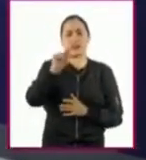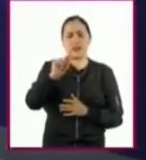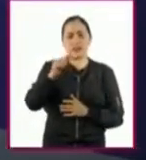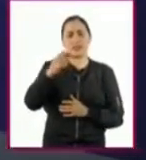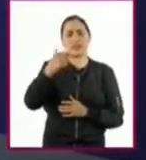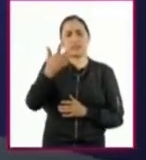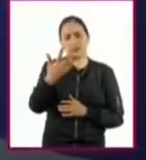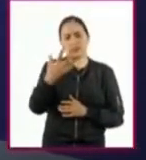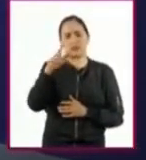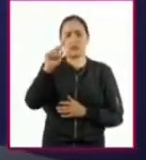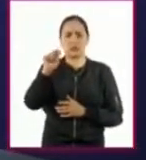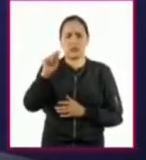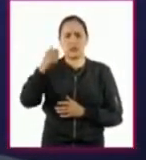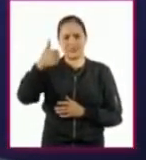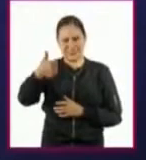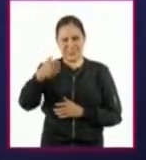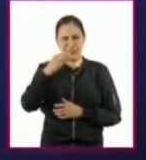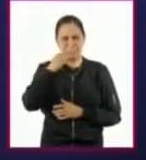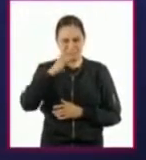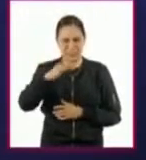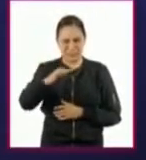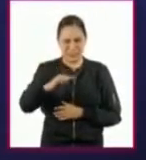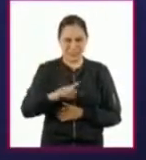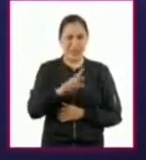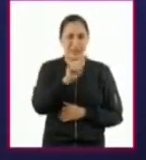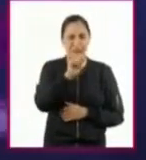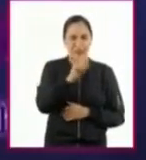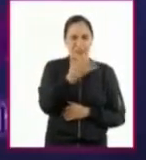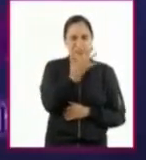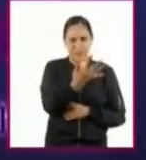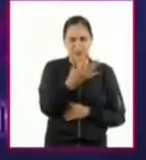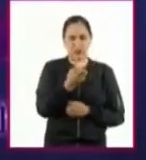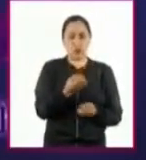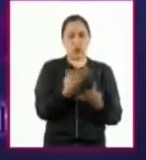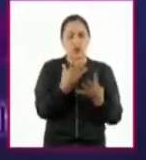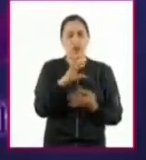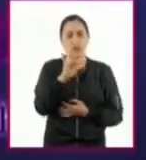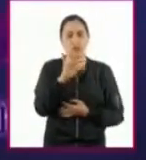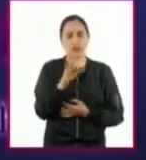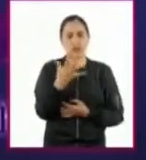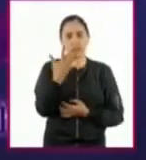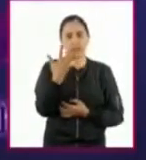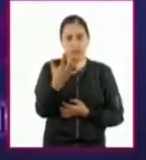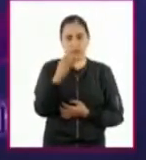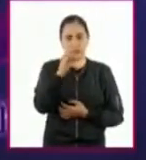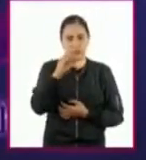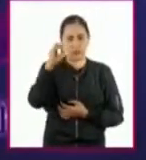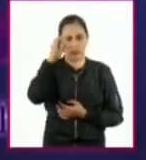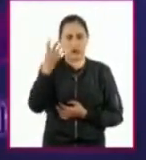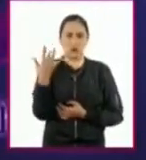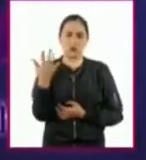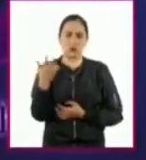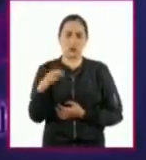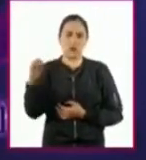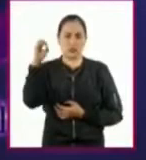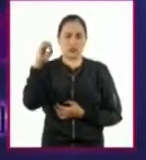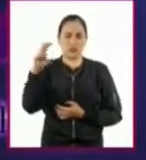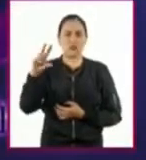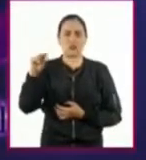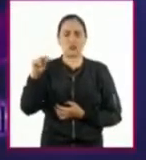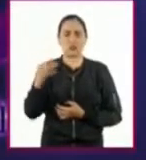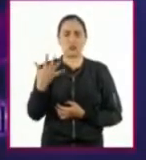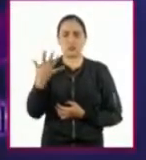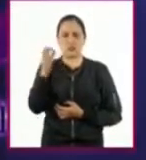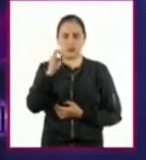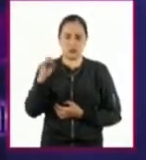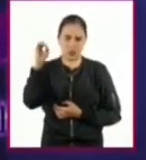6 del telegrama. En el caso del triángulo 5, las medidas son 45 grados, 50 grados y 85